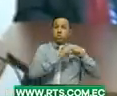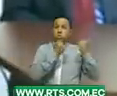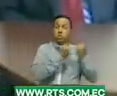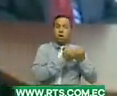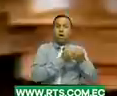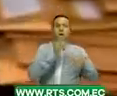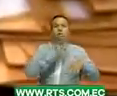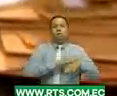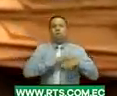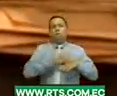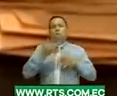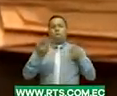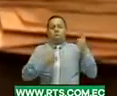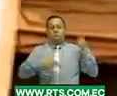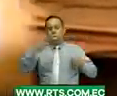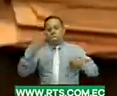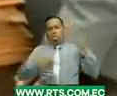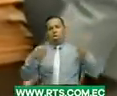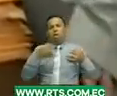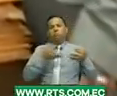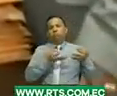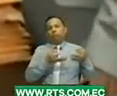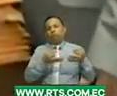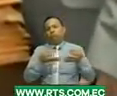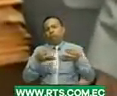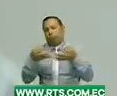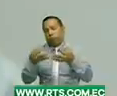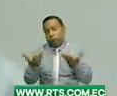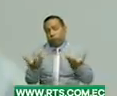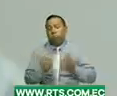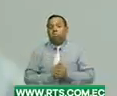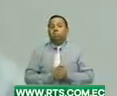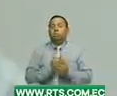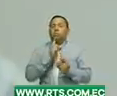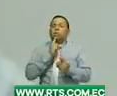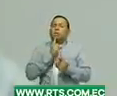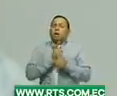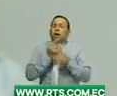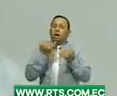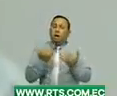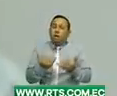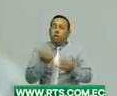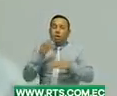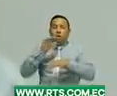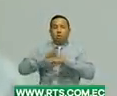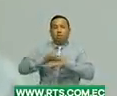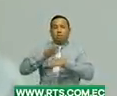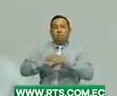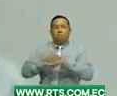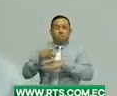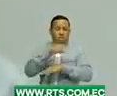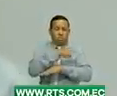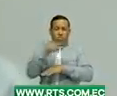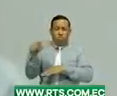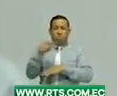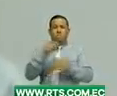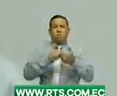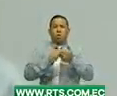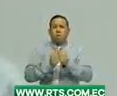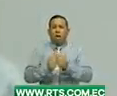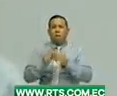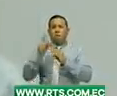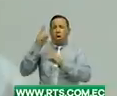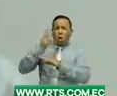tiempos y superado los plazos establecidos por el Código de la Democracia. Y estas causas exógenas derivadas de